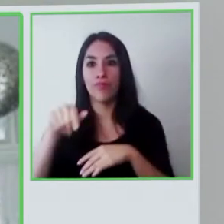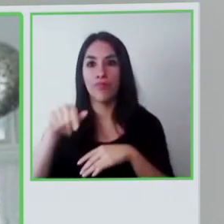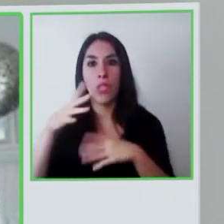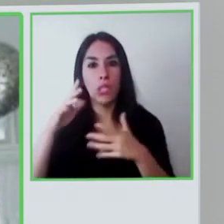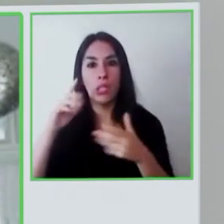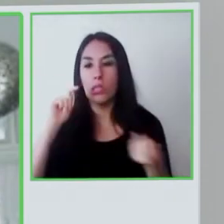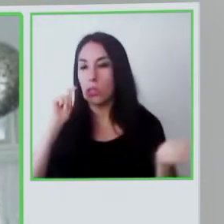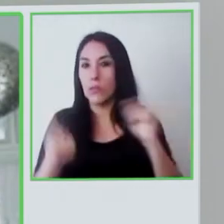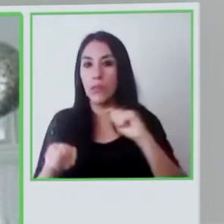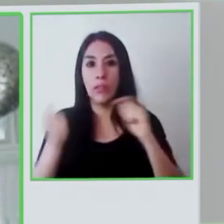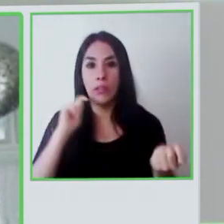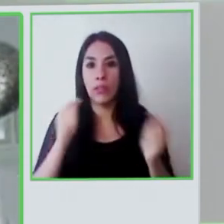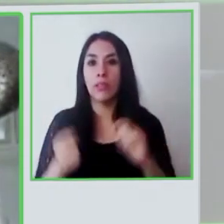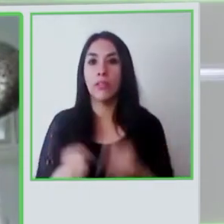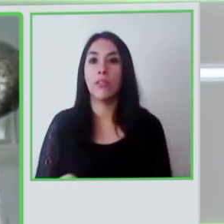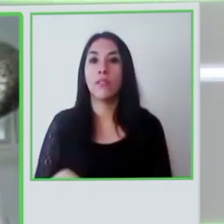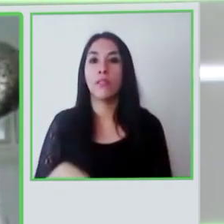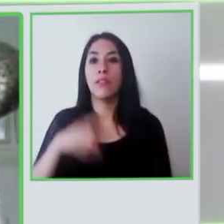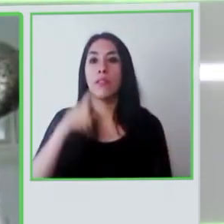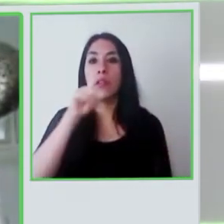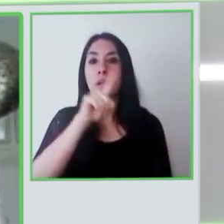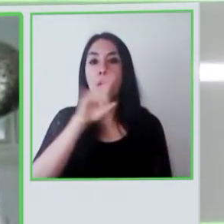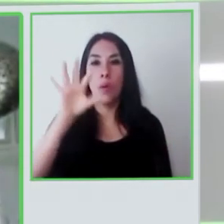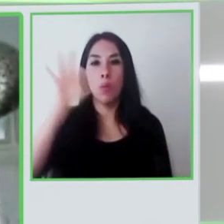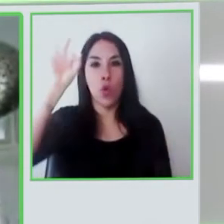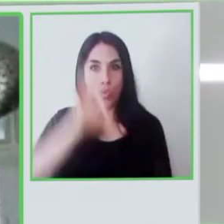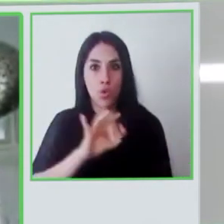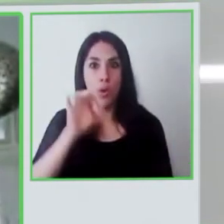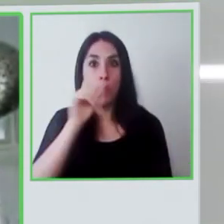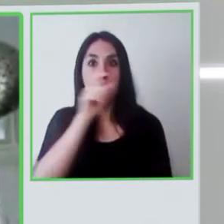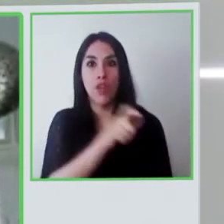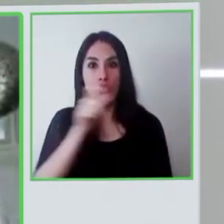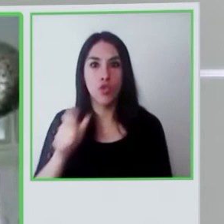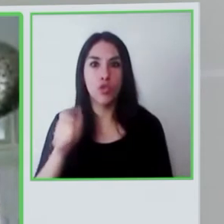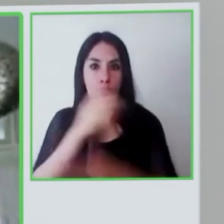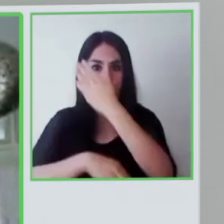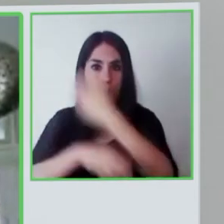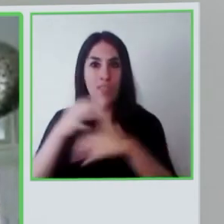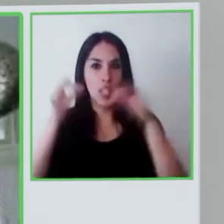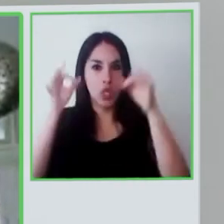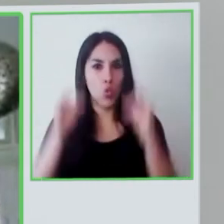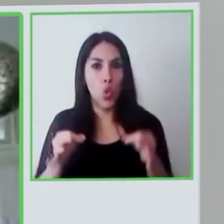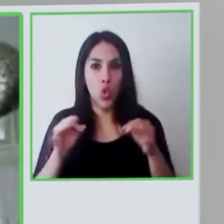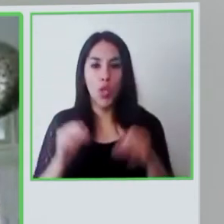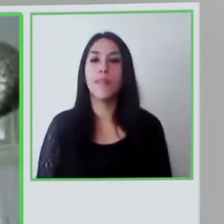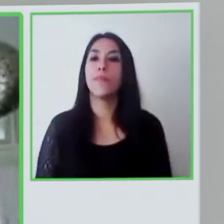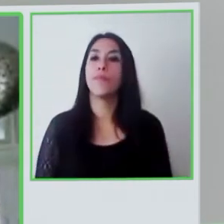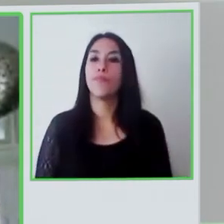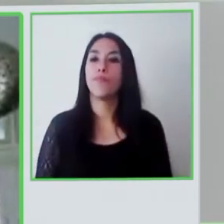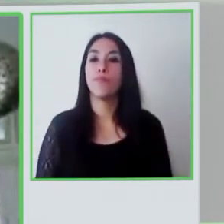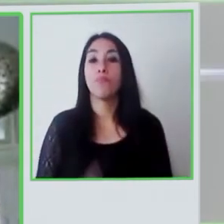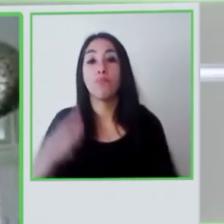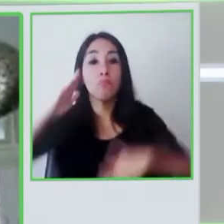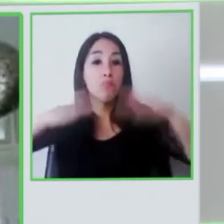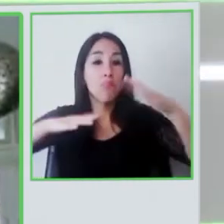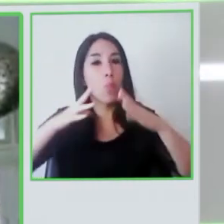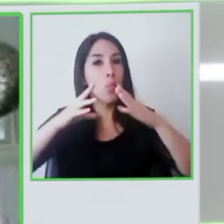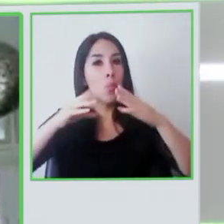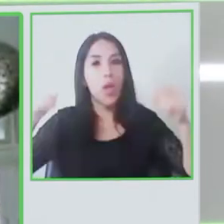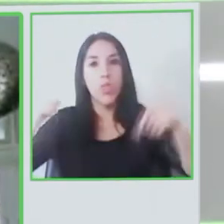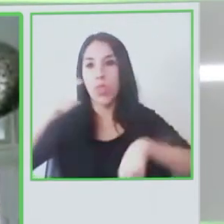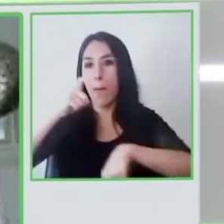con su fuerza laboral con alguna discapacidad entonces muchas veces toma mucho tiempo para las personas saber cómo pueden